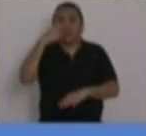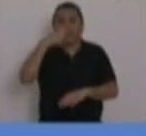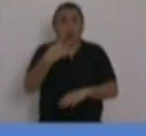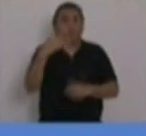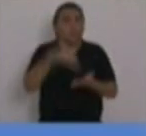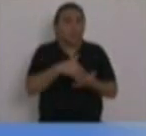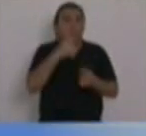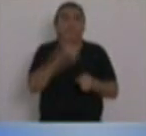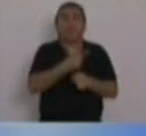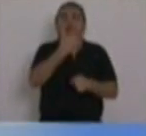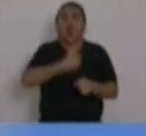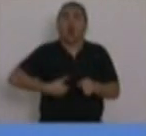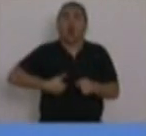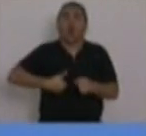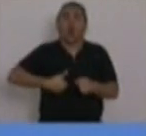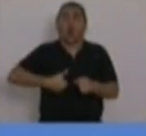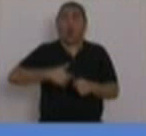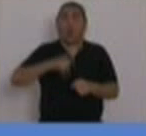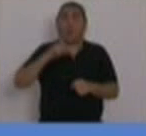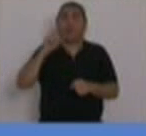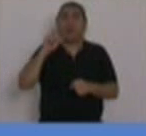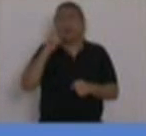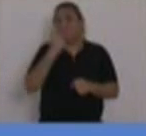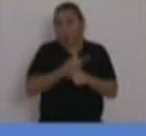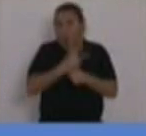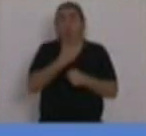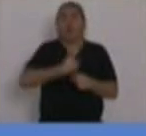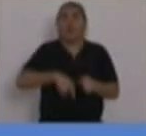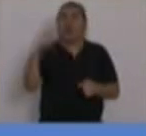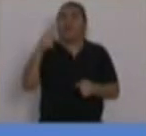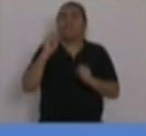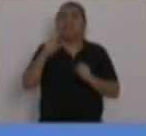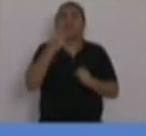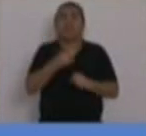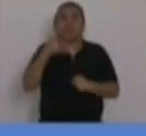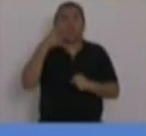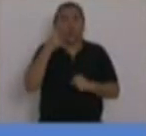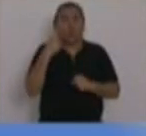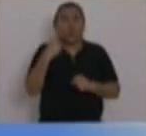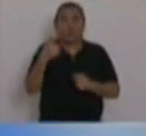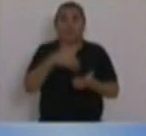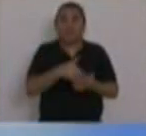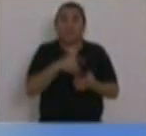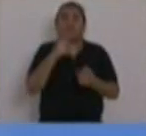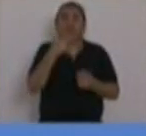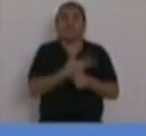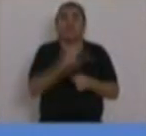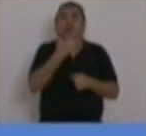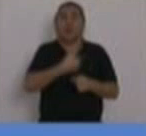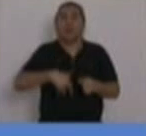momento de poner las cosas en su lugar y asumir compromisos que sean cumplibles y no debe por qué molestar la revisión. A mí no me